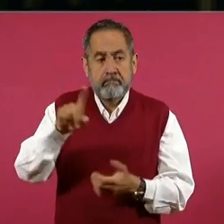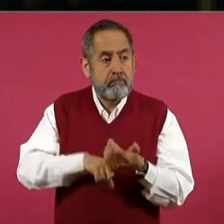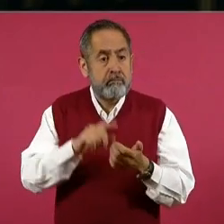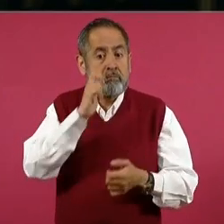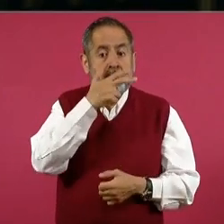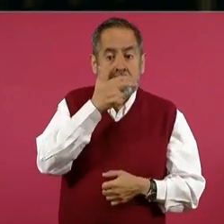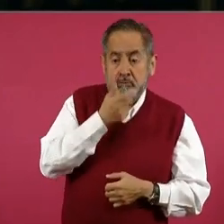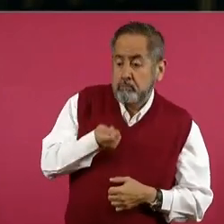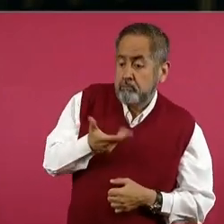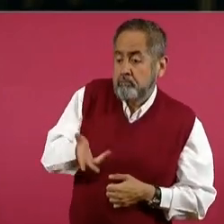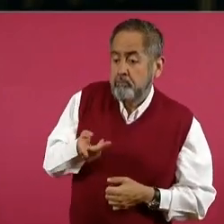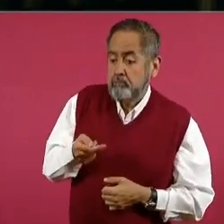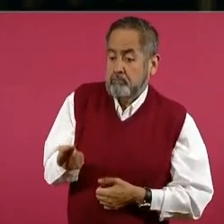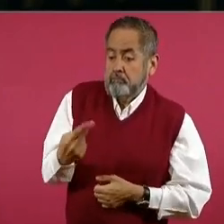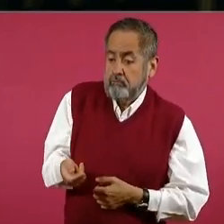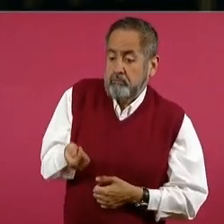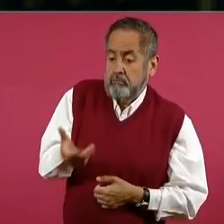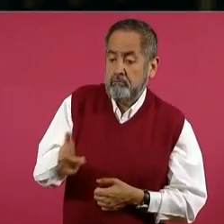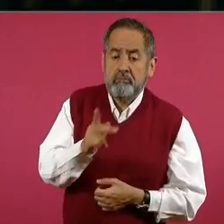en Chihuahua, y